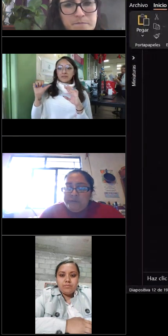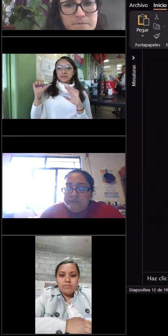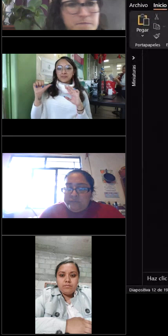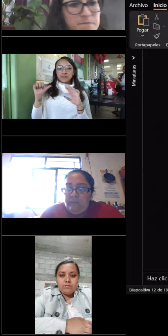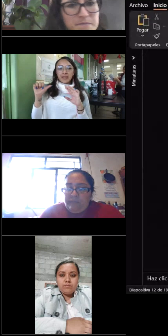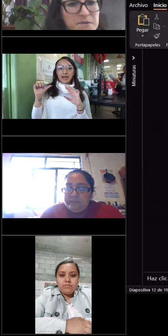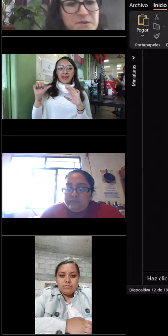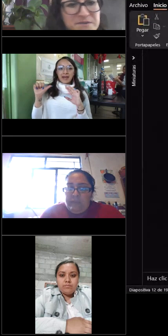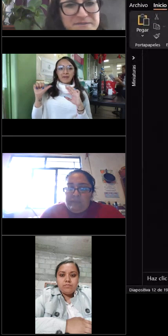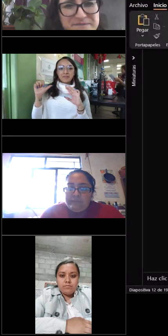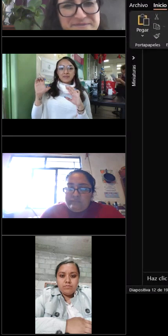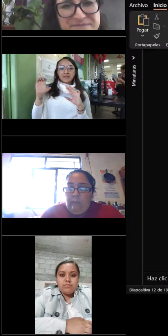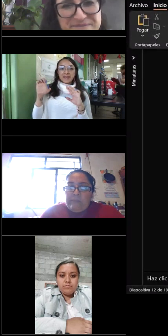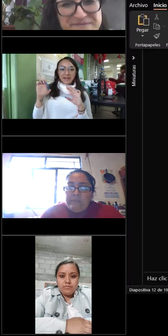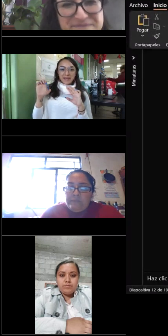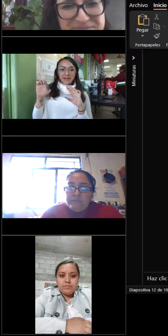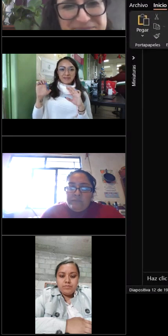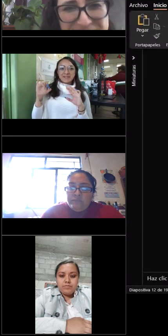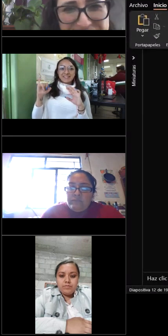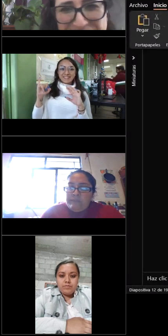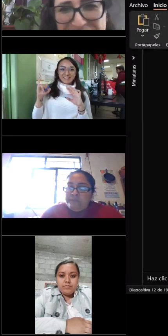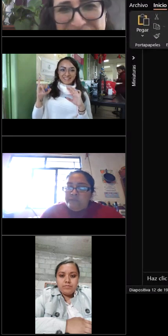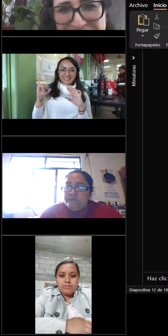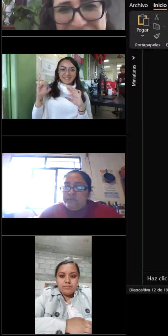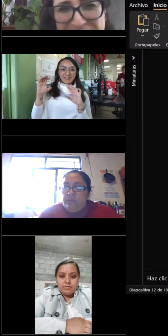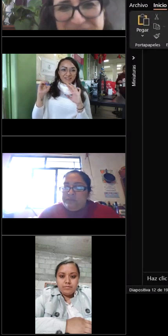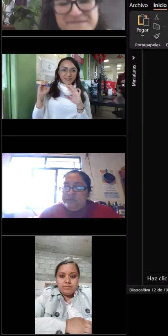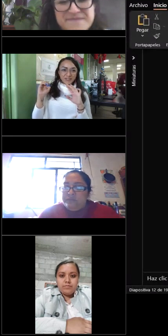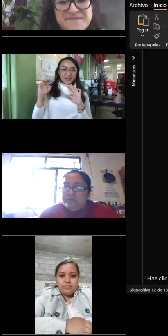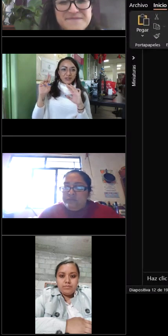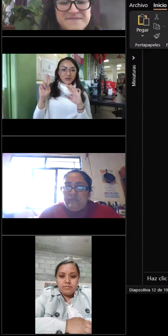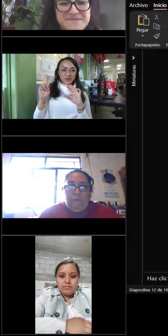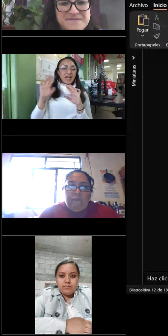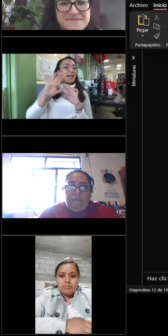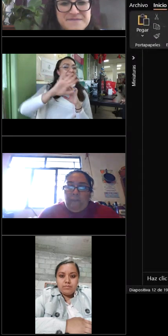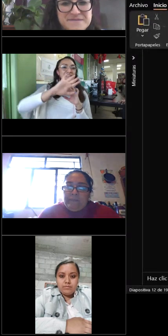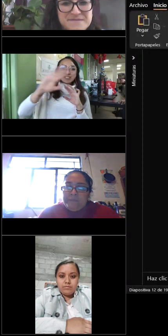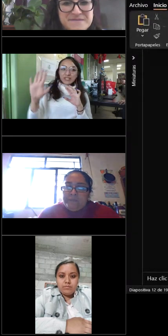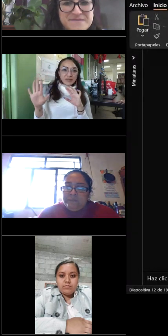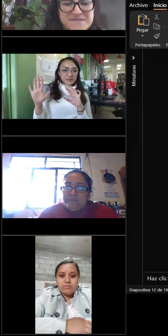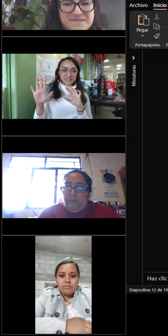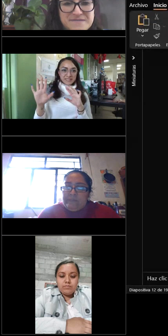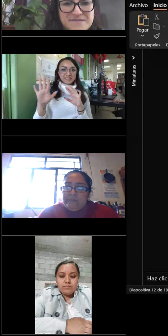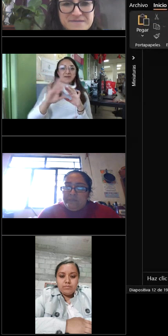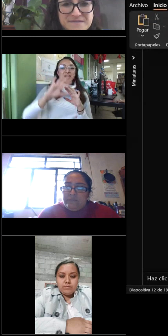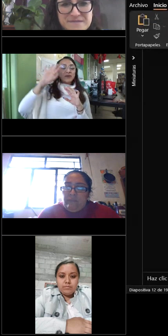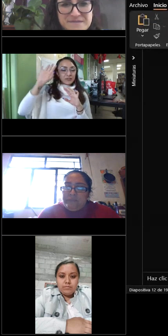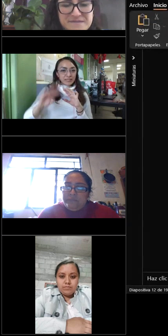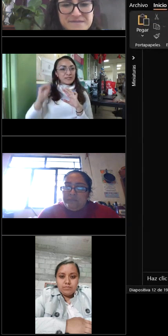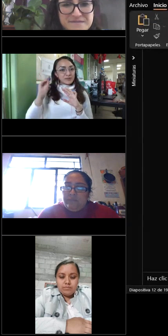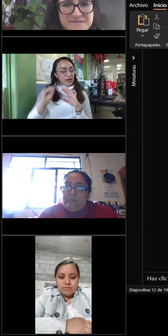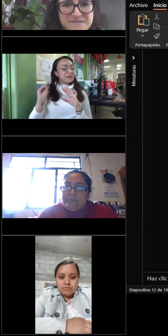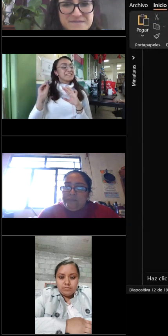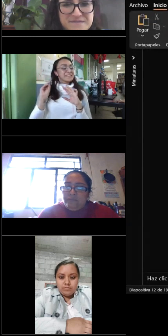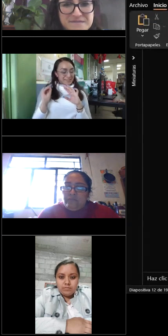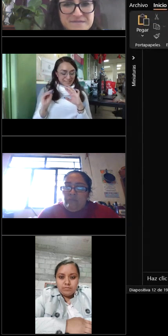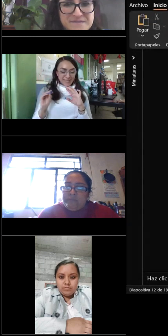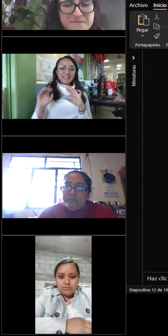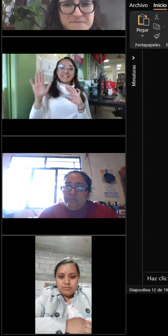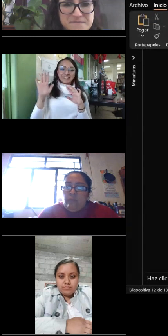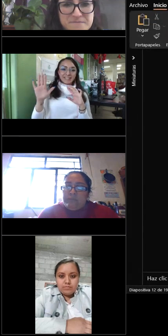¿verdad? A, Ya, E, un poco. I, O, U. Esos son los más fáciles. A ver, aunque no tengan su